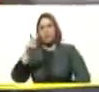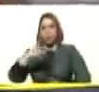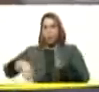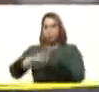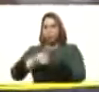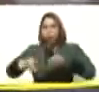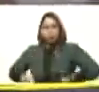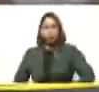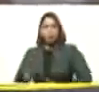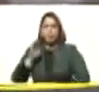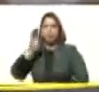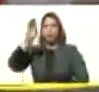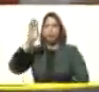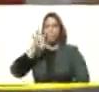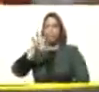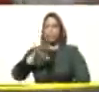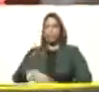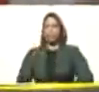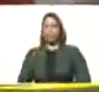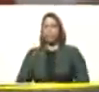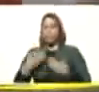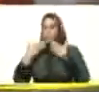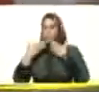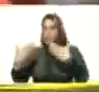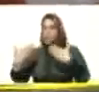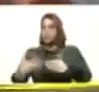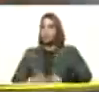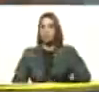renacer del futuro de la patria, mi comandante en jefe.